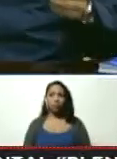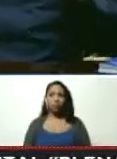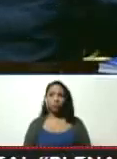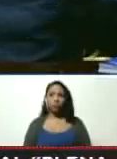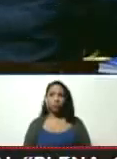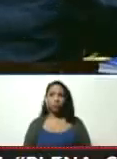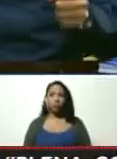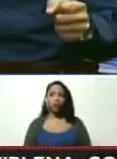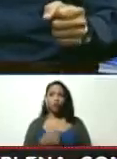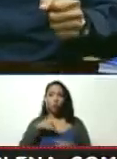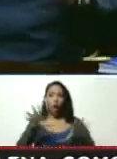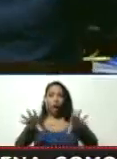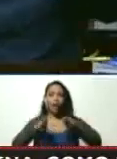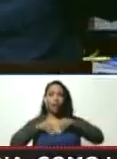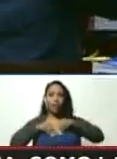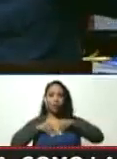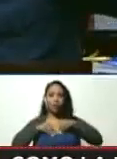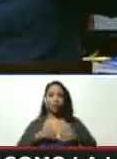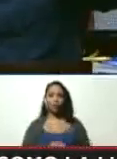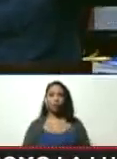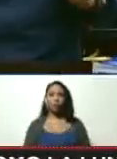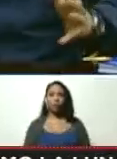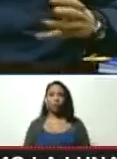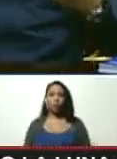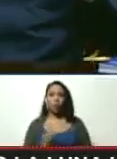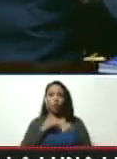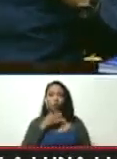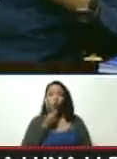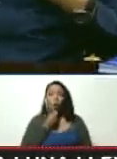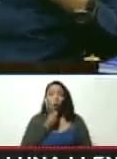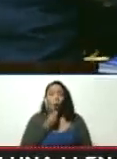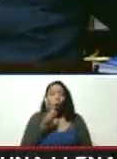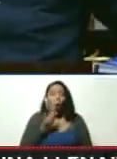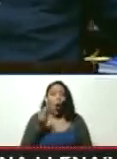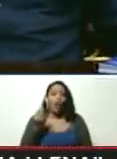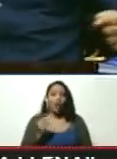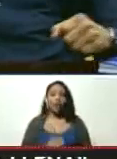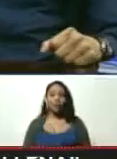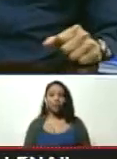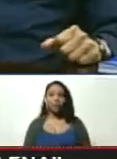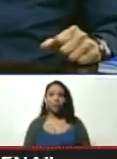Lo acepto. Éramos unos muchachos